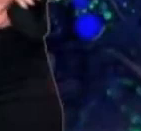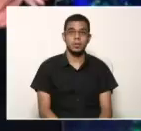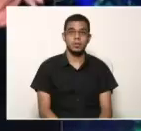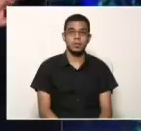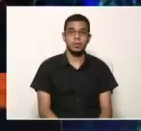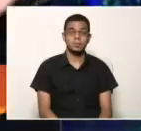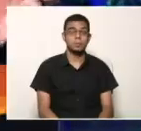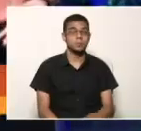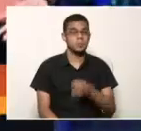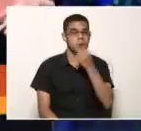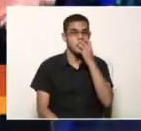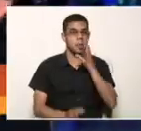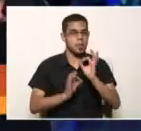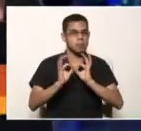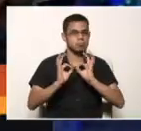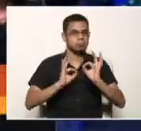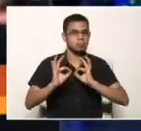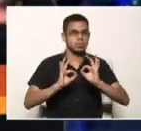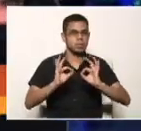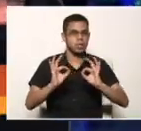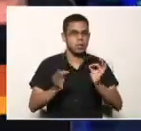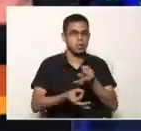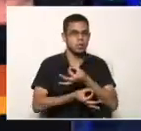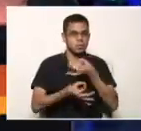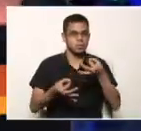Maravillosas interpretaciones, definitivamente mis